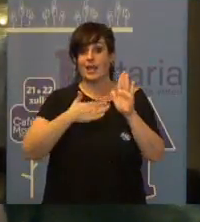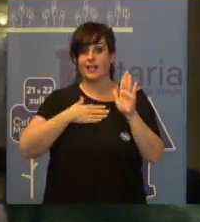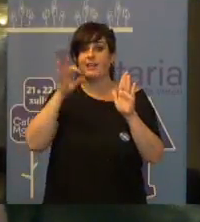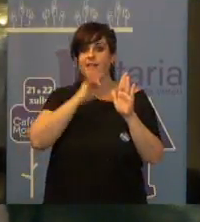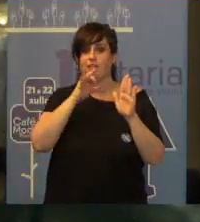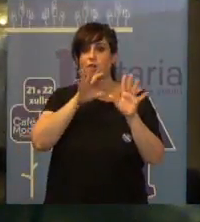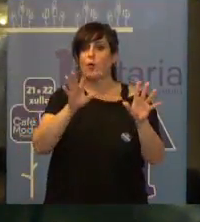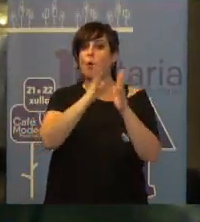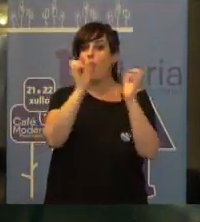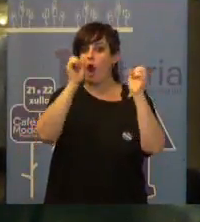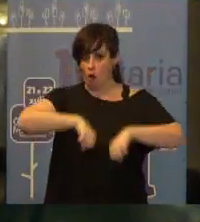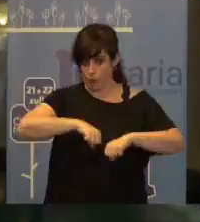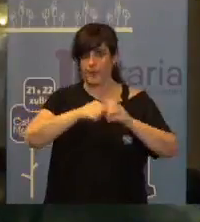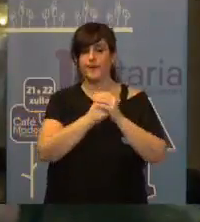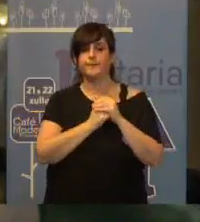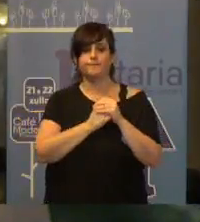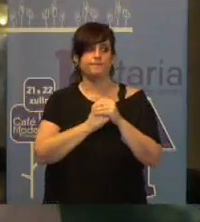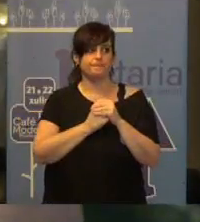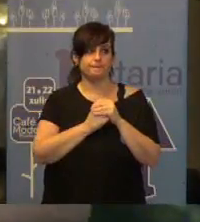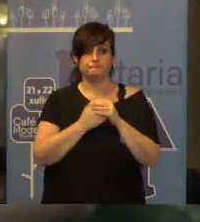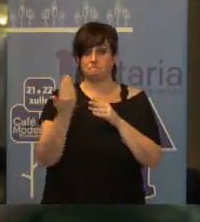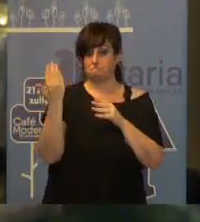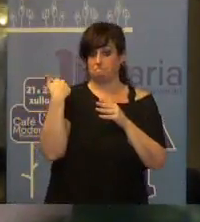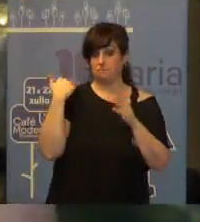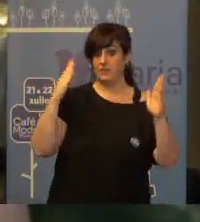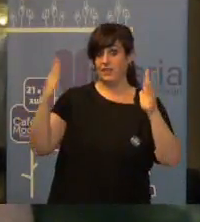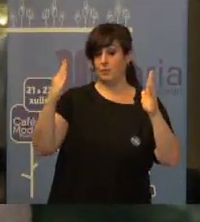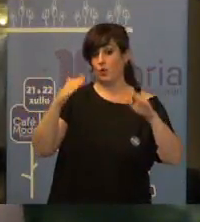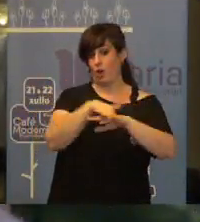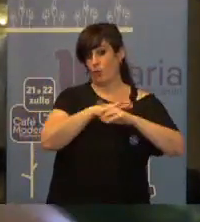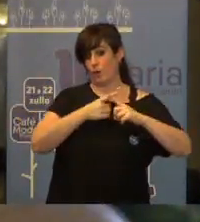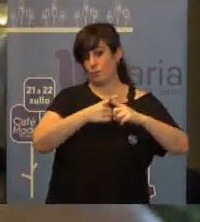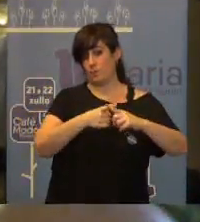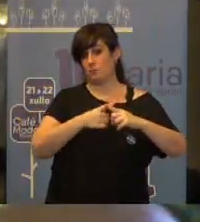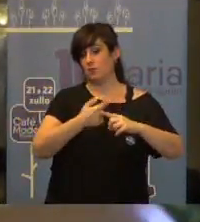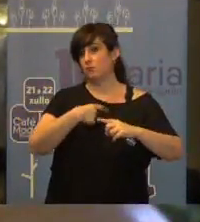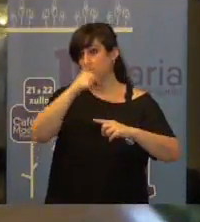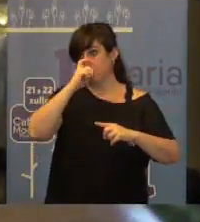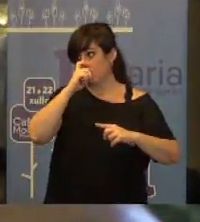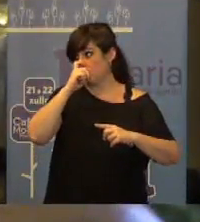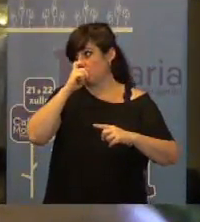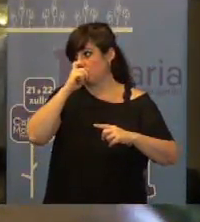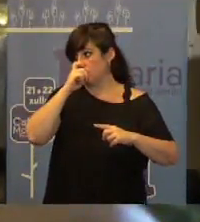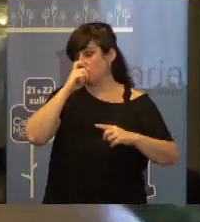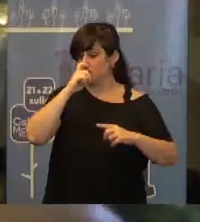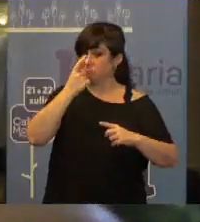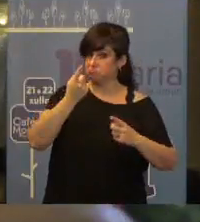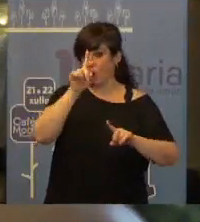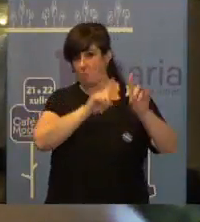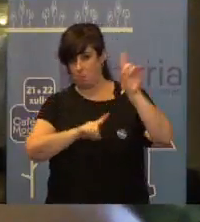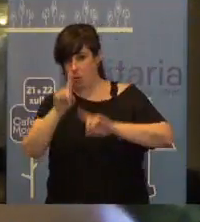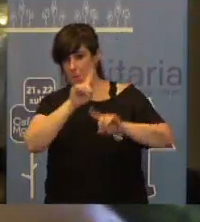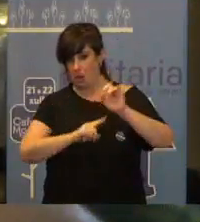asunto, é dicir, no seu momento o bipartito, houve aí, problemas entre os dous lados,